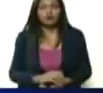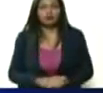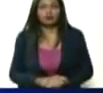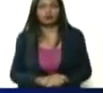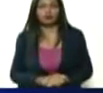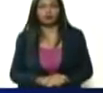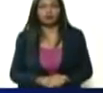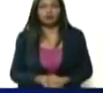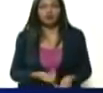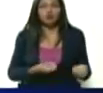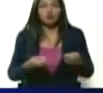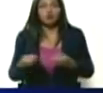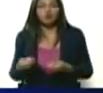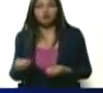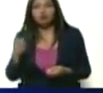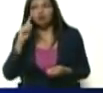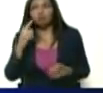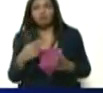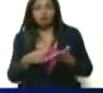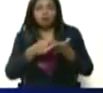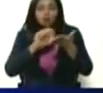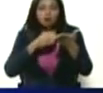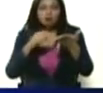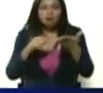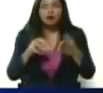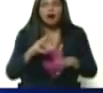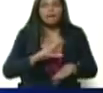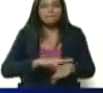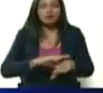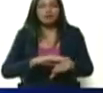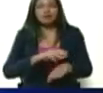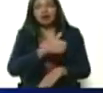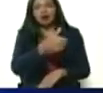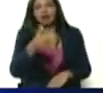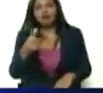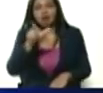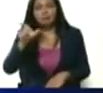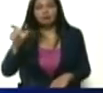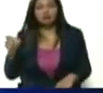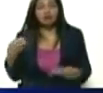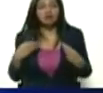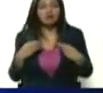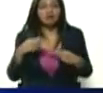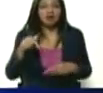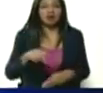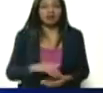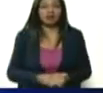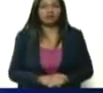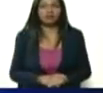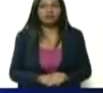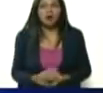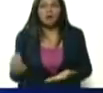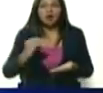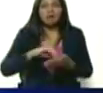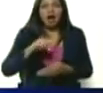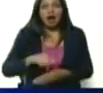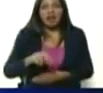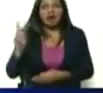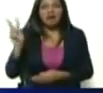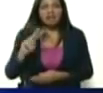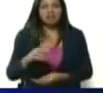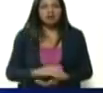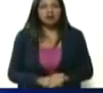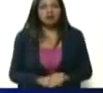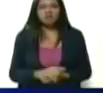donde estamos llenándole una ficha médica a cada uno de los compatriotas que está regresando a nuestra patria. Y en